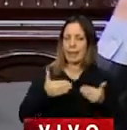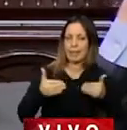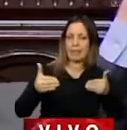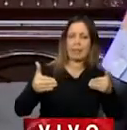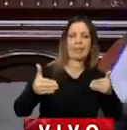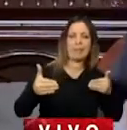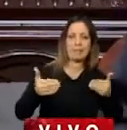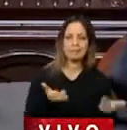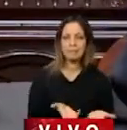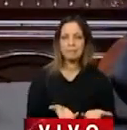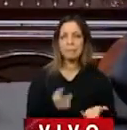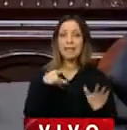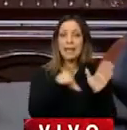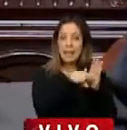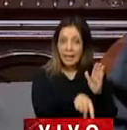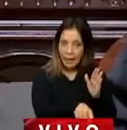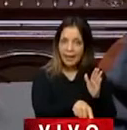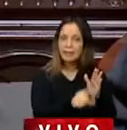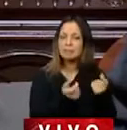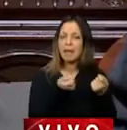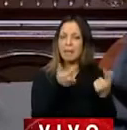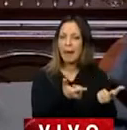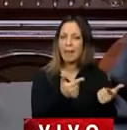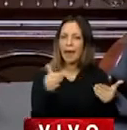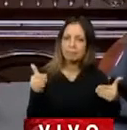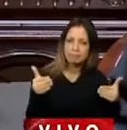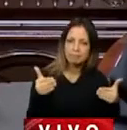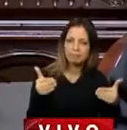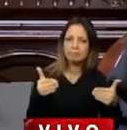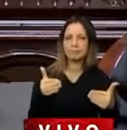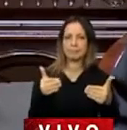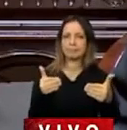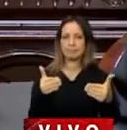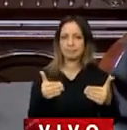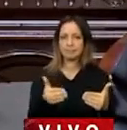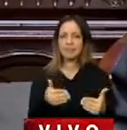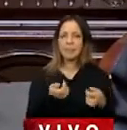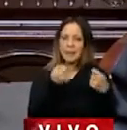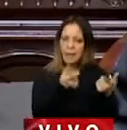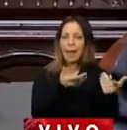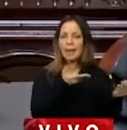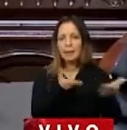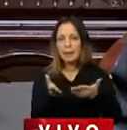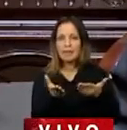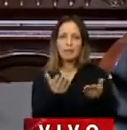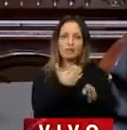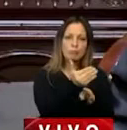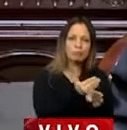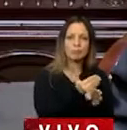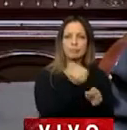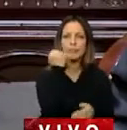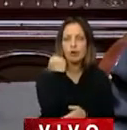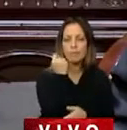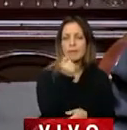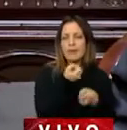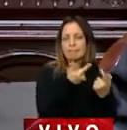subdesarrollo. Esta ley es un paso en la dirección correcta. Brinda beneficios económicos para